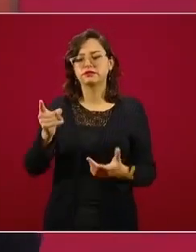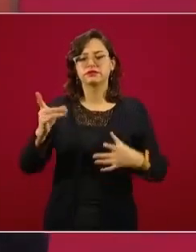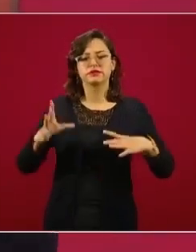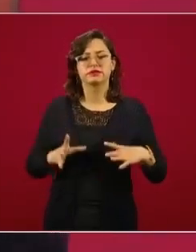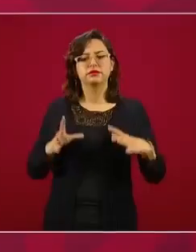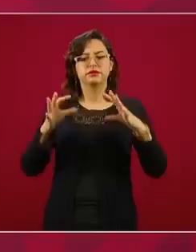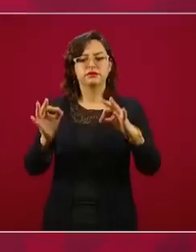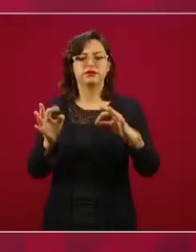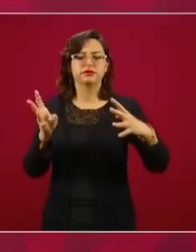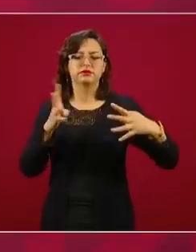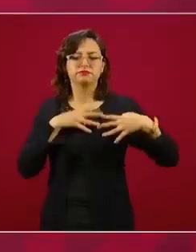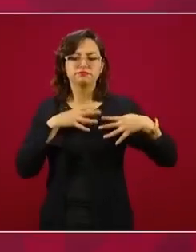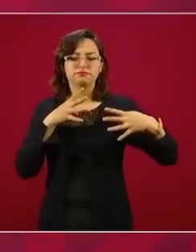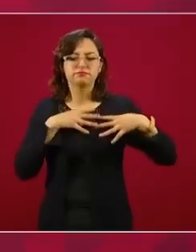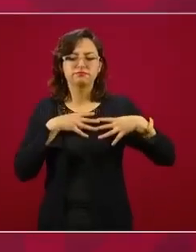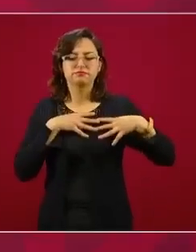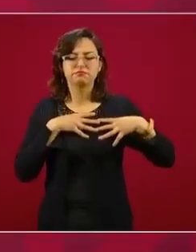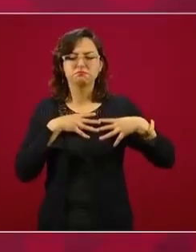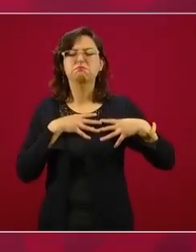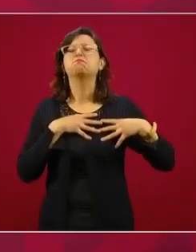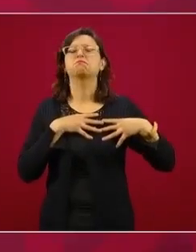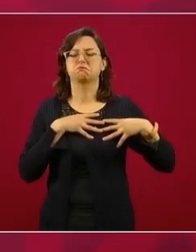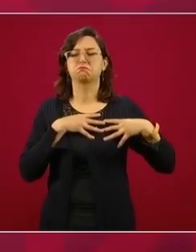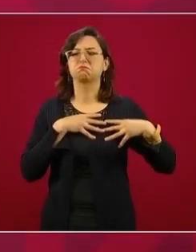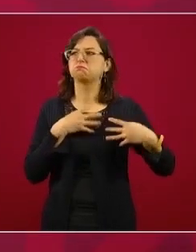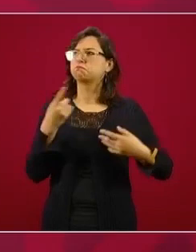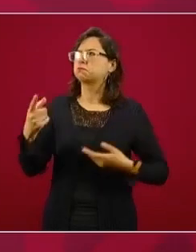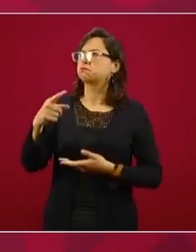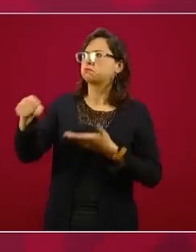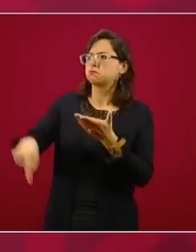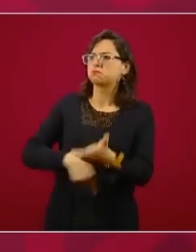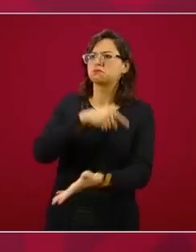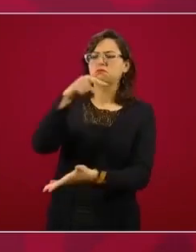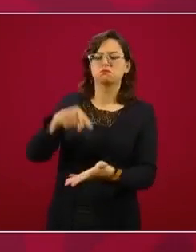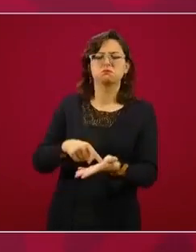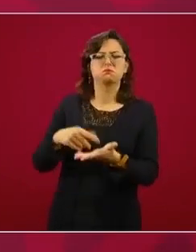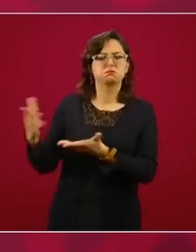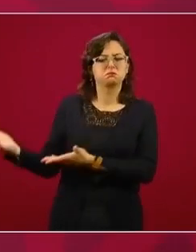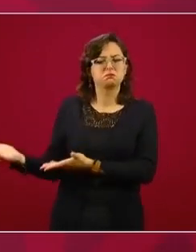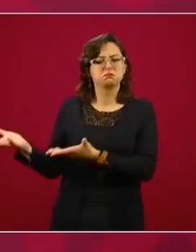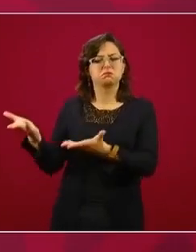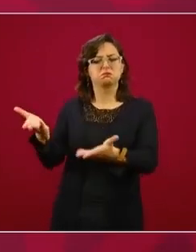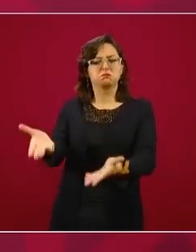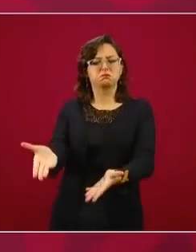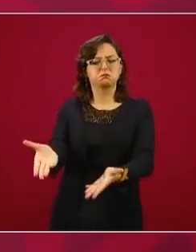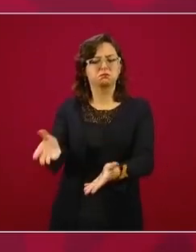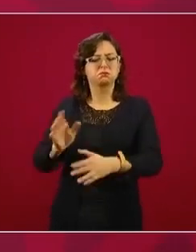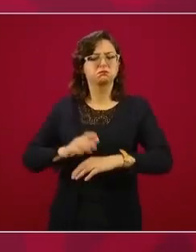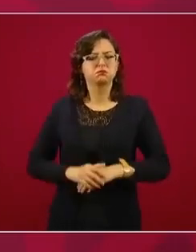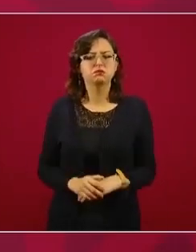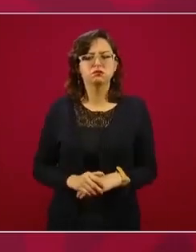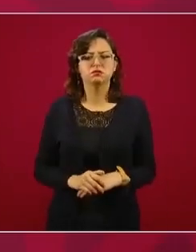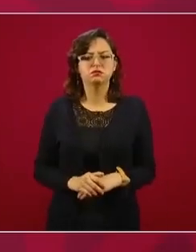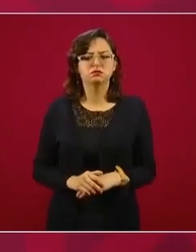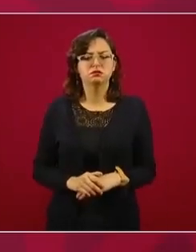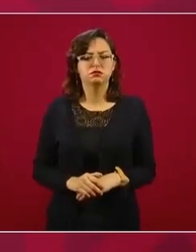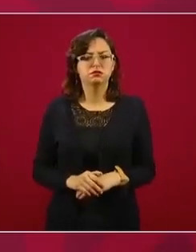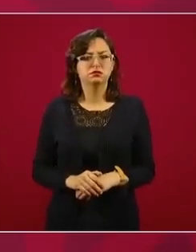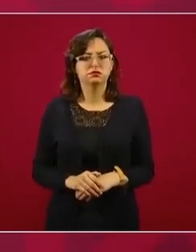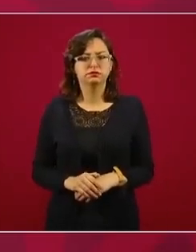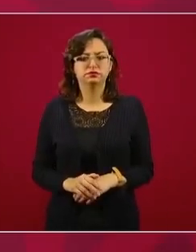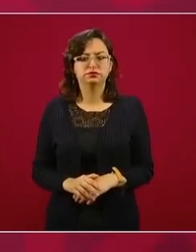Teletón entrega estas instalaciones sin